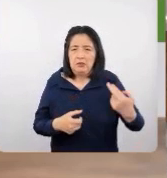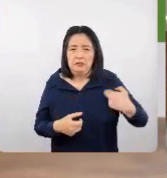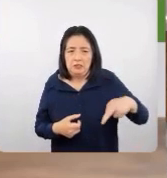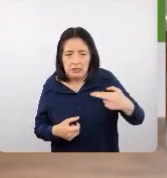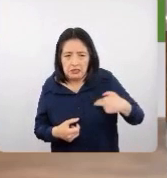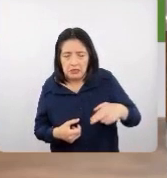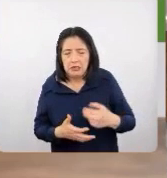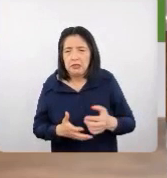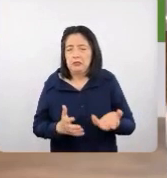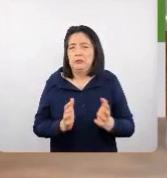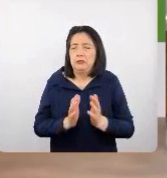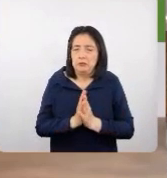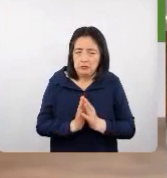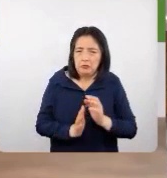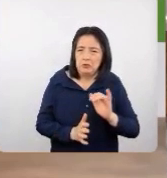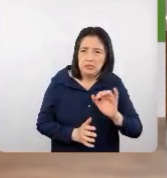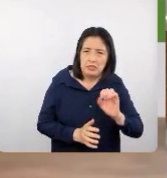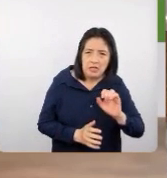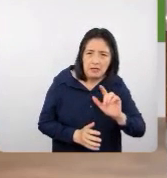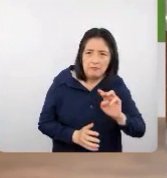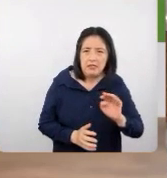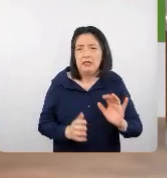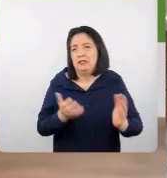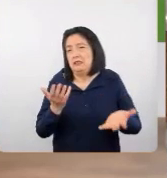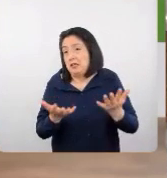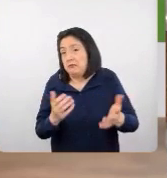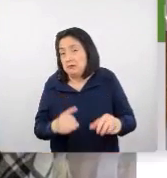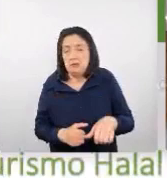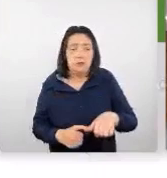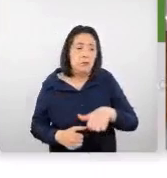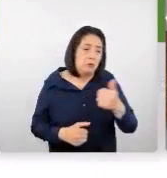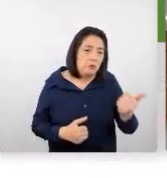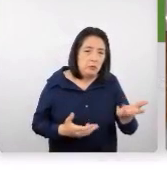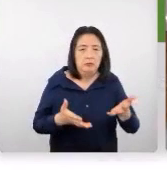islámica, pueden tener otro tipo de nacionalidad.